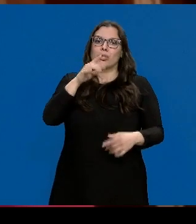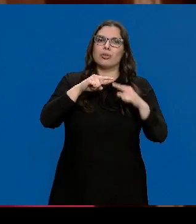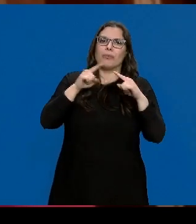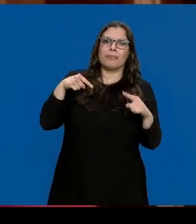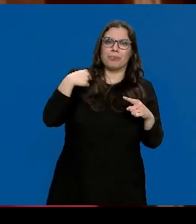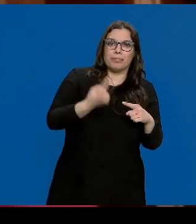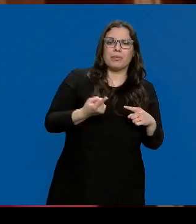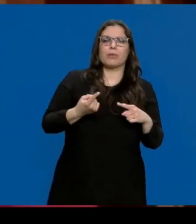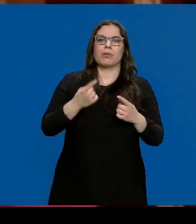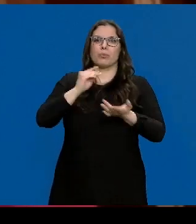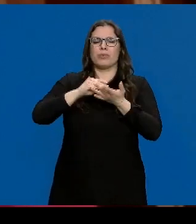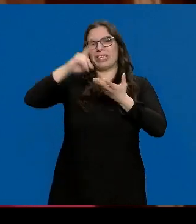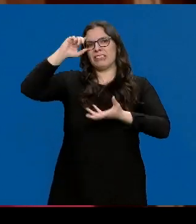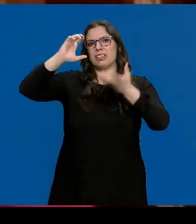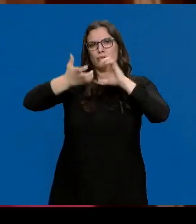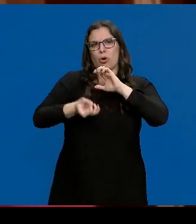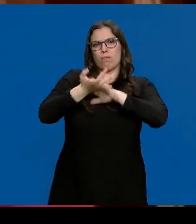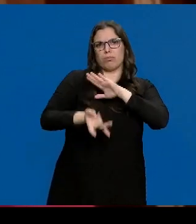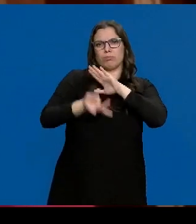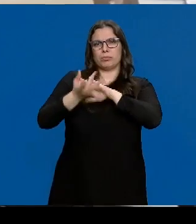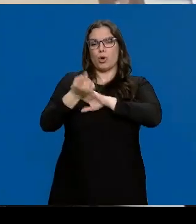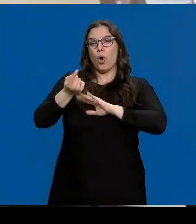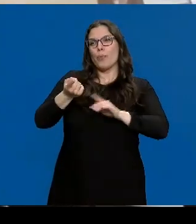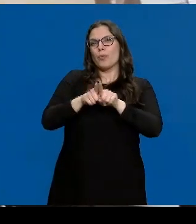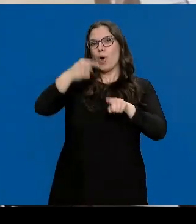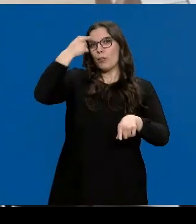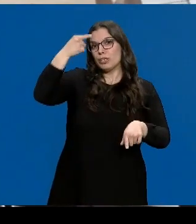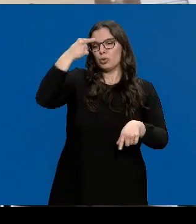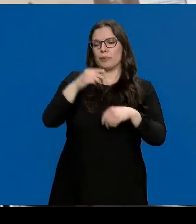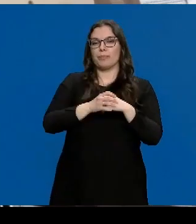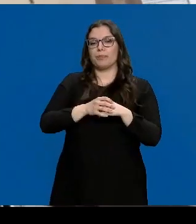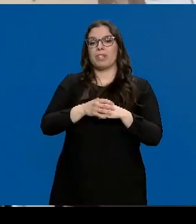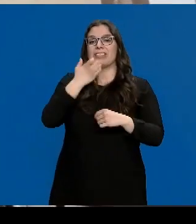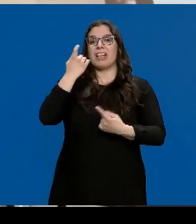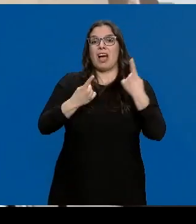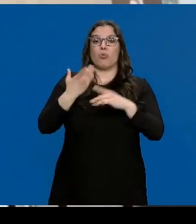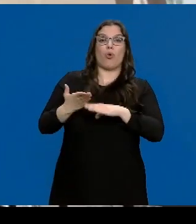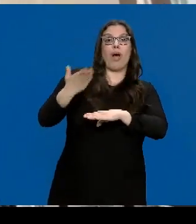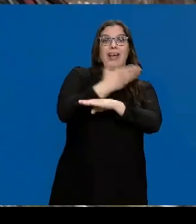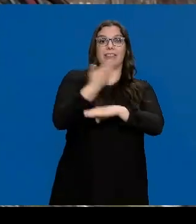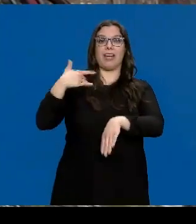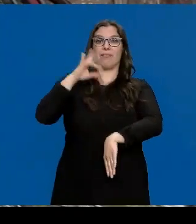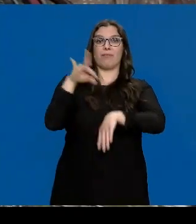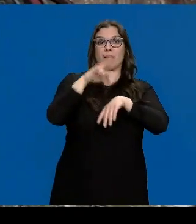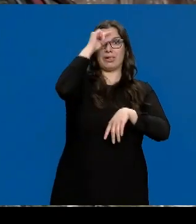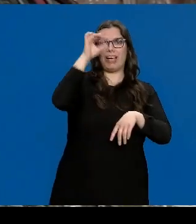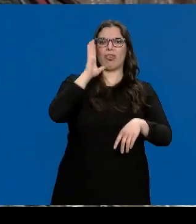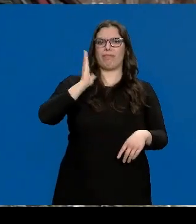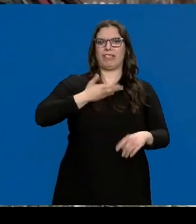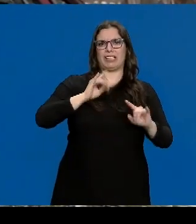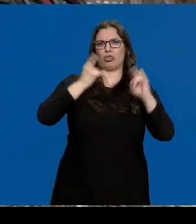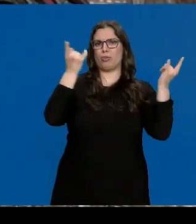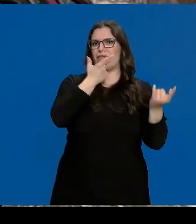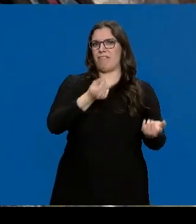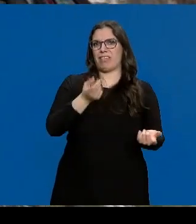de las trastornos o de las obsesiones. Quienes arrastraban alguna patología mental son más vulnerables ante